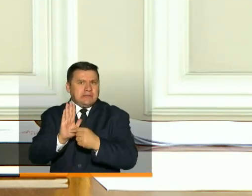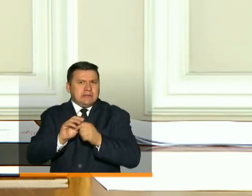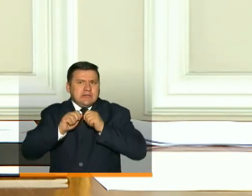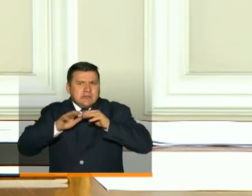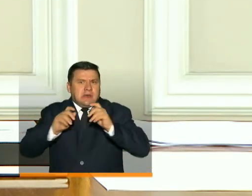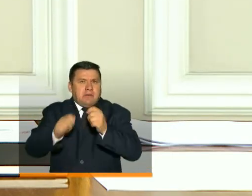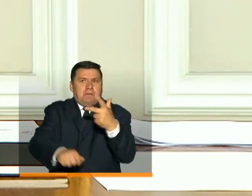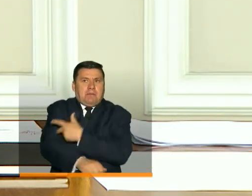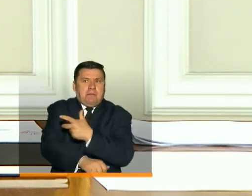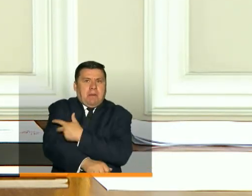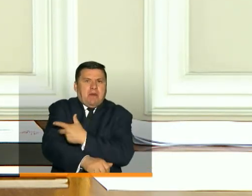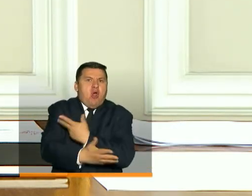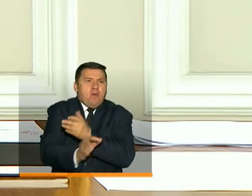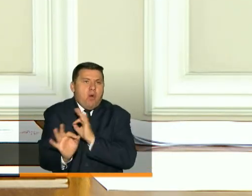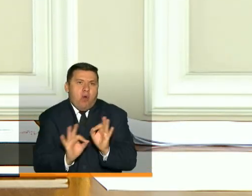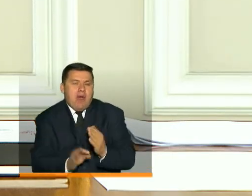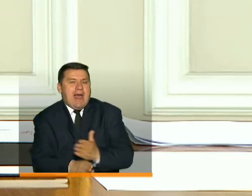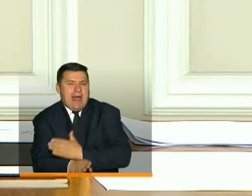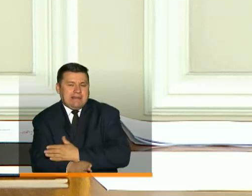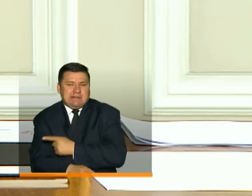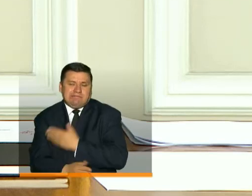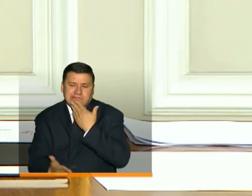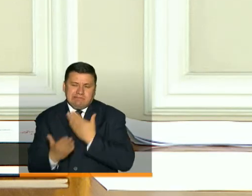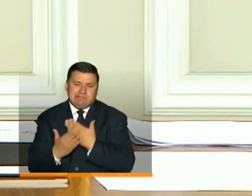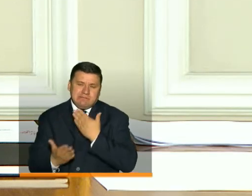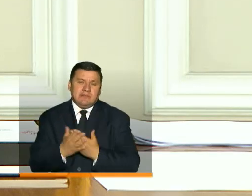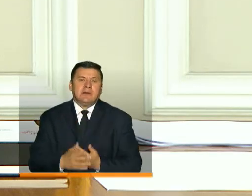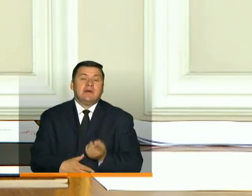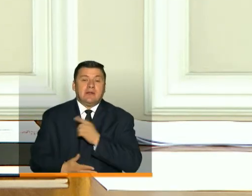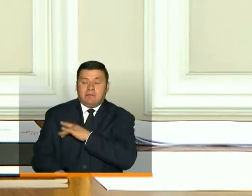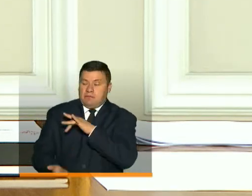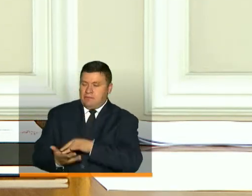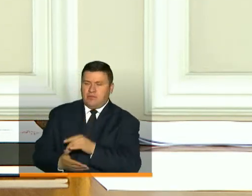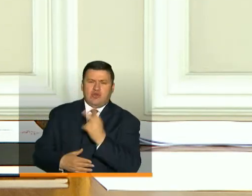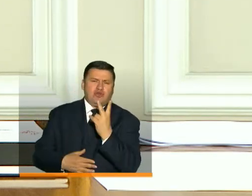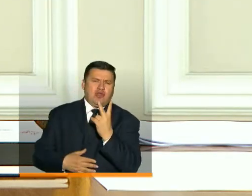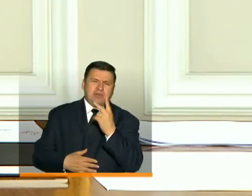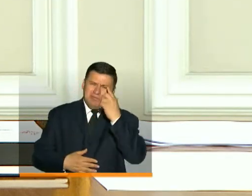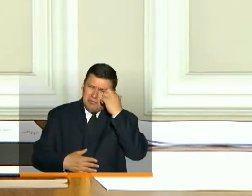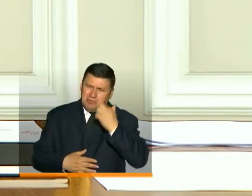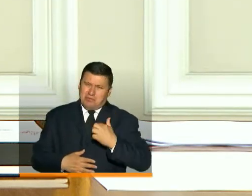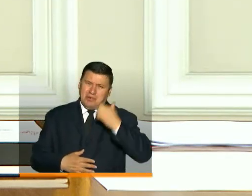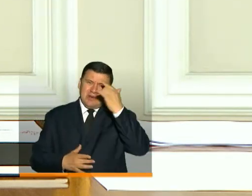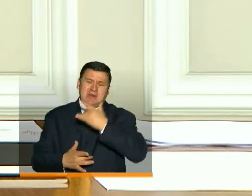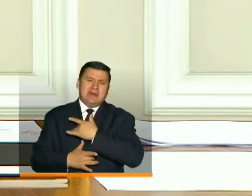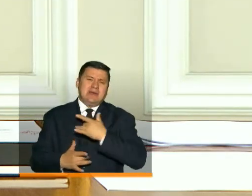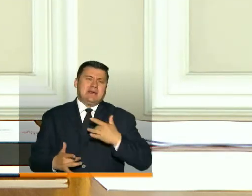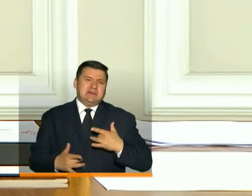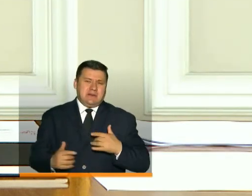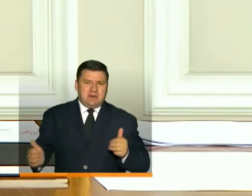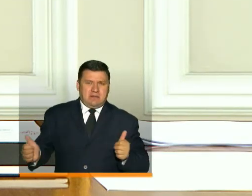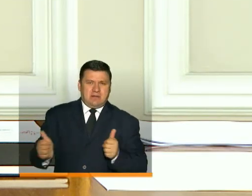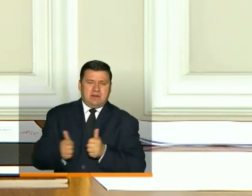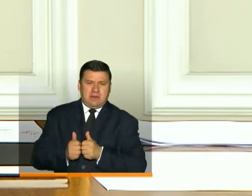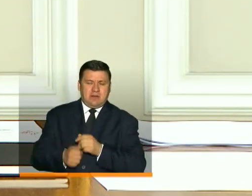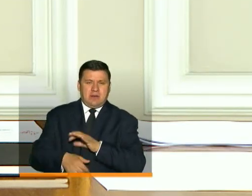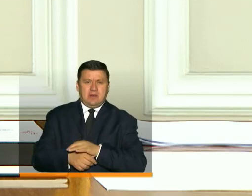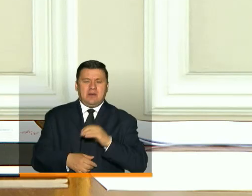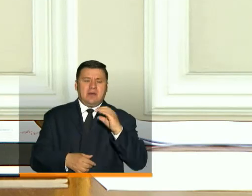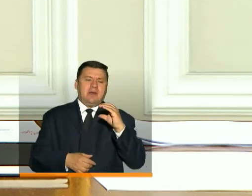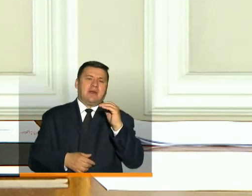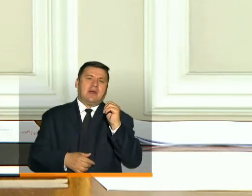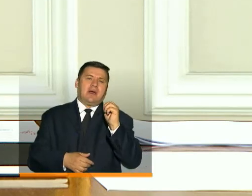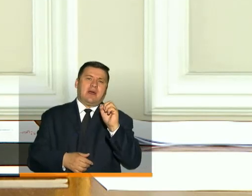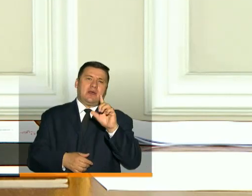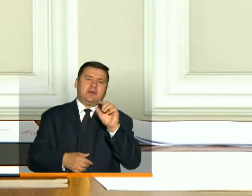masivo de inmunización. Yo quiero también agradecerle la presencia a dos expertos en salud que nos acompañan hoy, el doctor Carlos